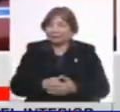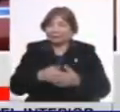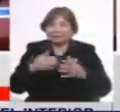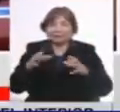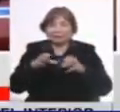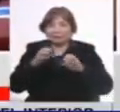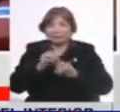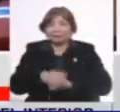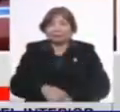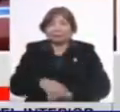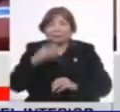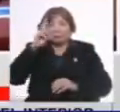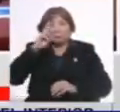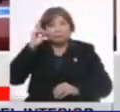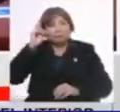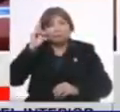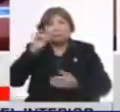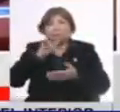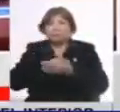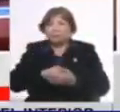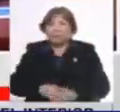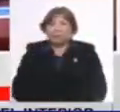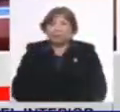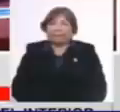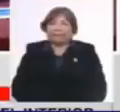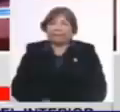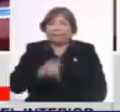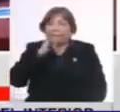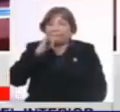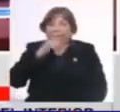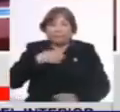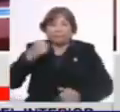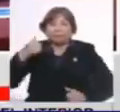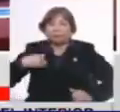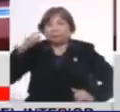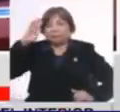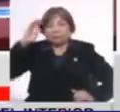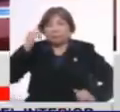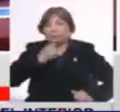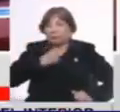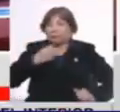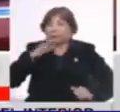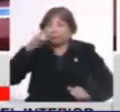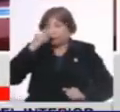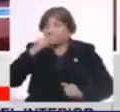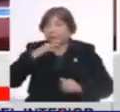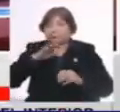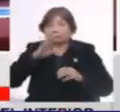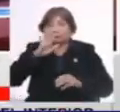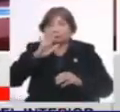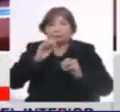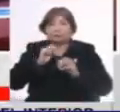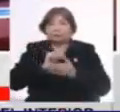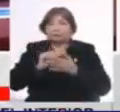en este aspecto, en razón de que soy proveniente de la Policía Nacional del Perú, con 35 años, 9